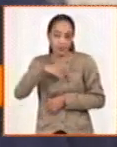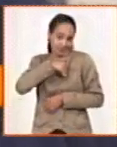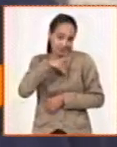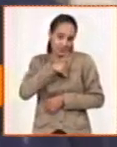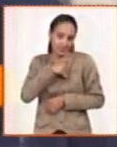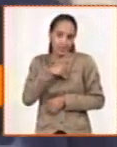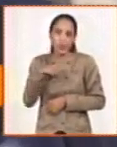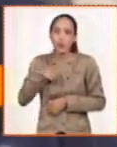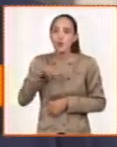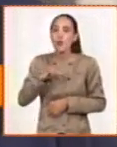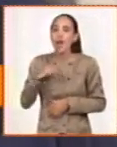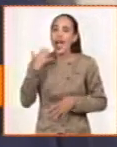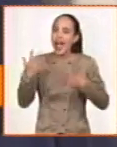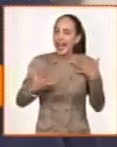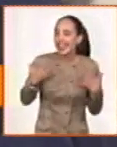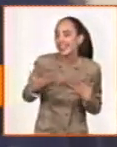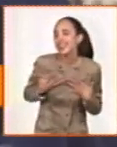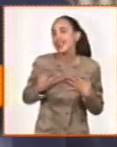alegría, de música